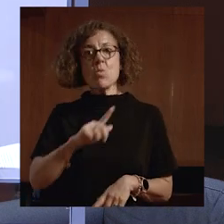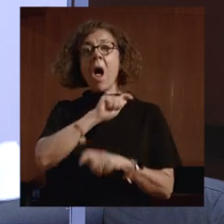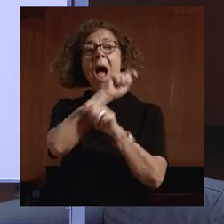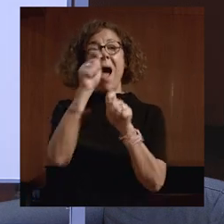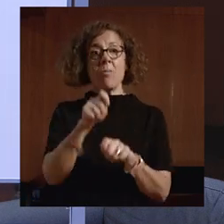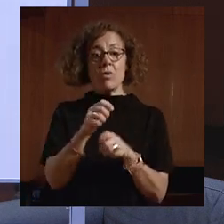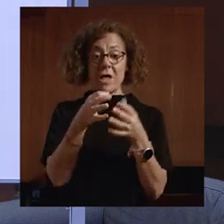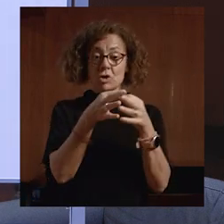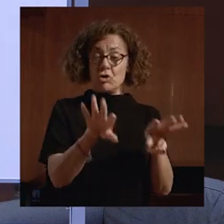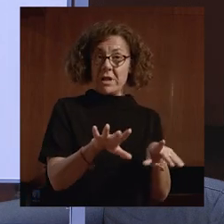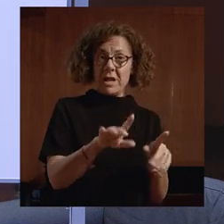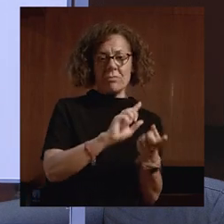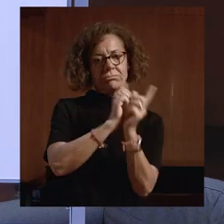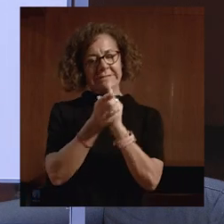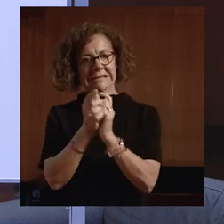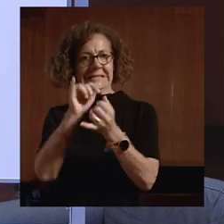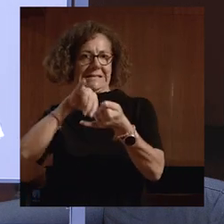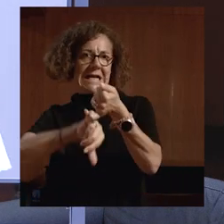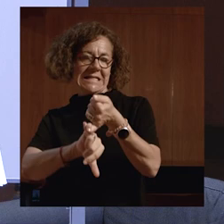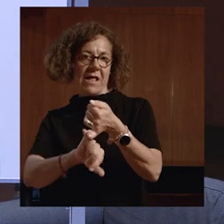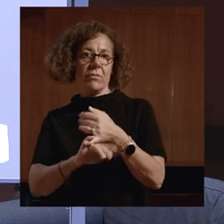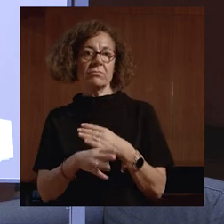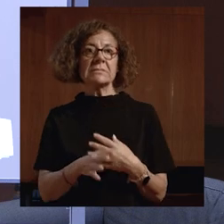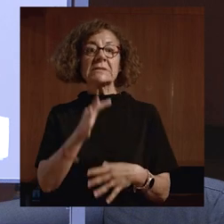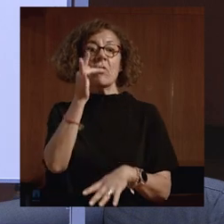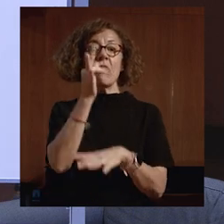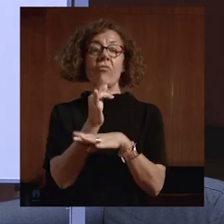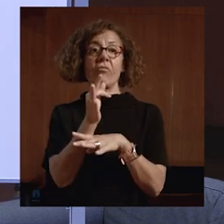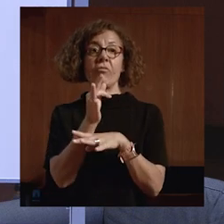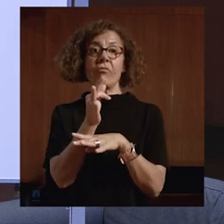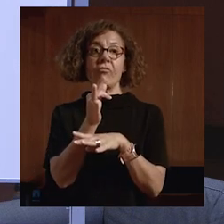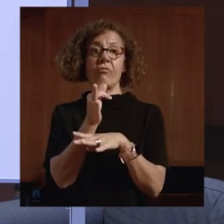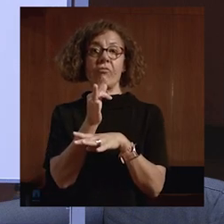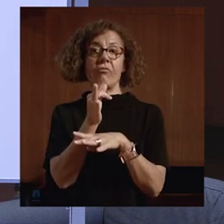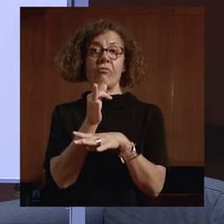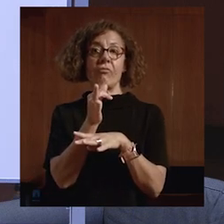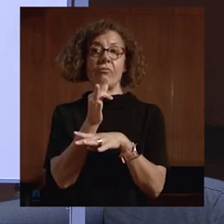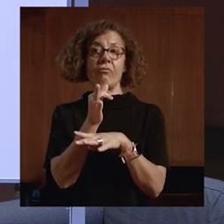pasas de ser soltero a ser casado. En un funeral.